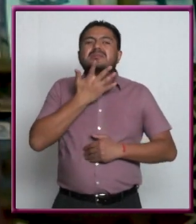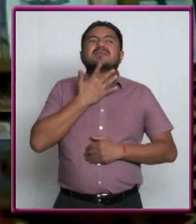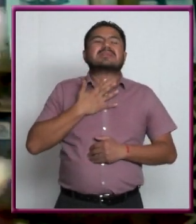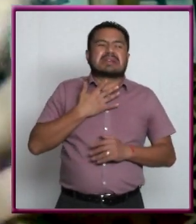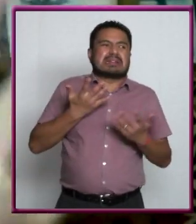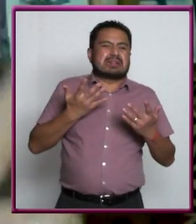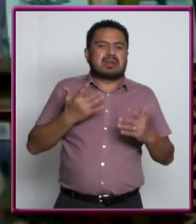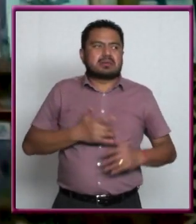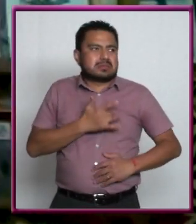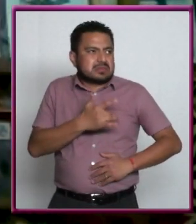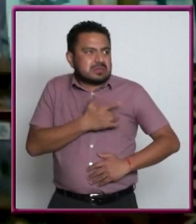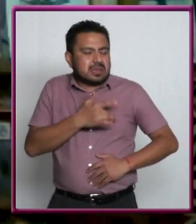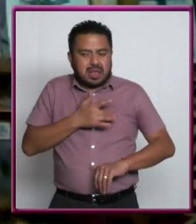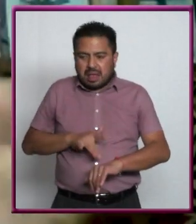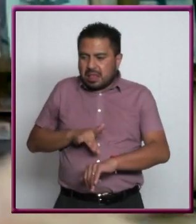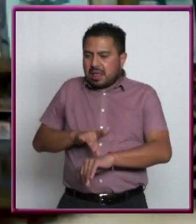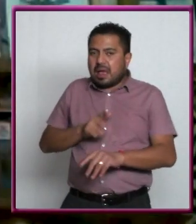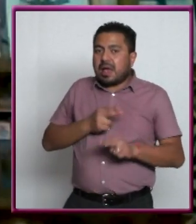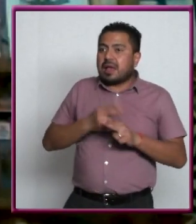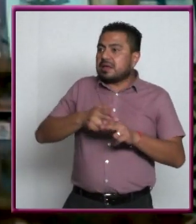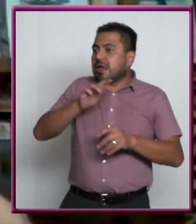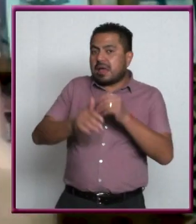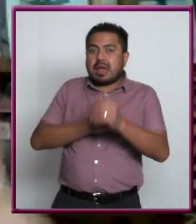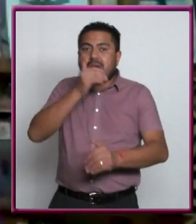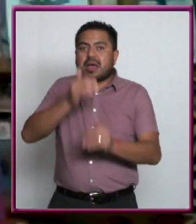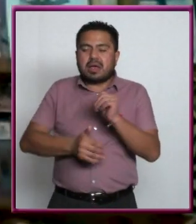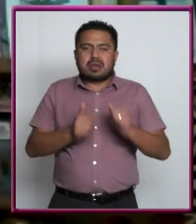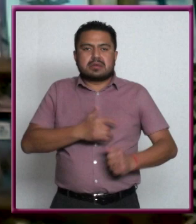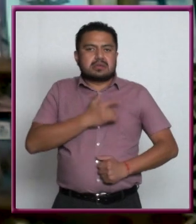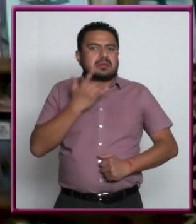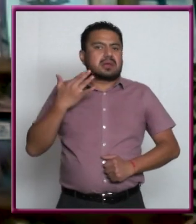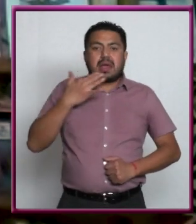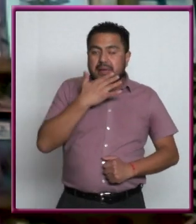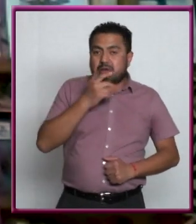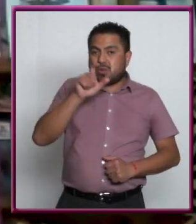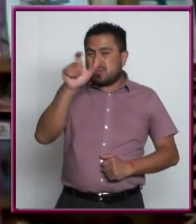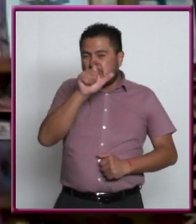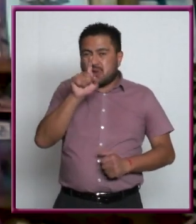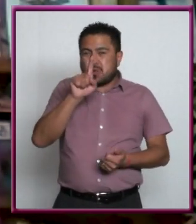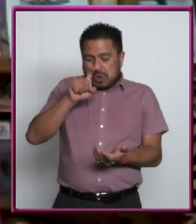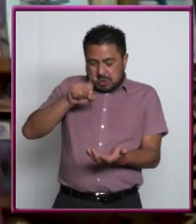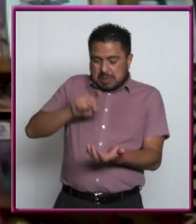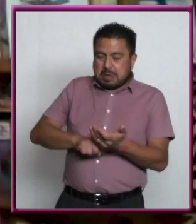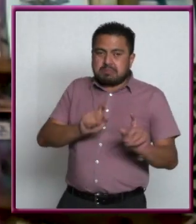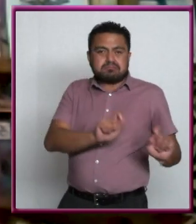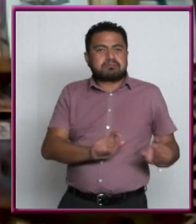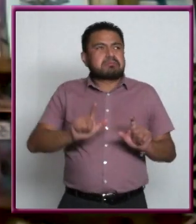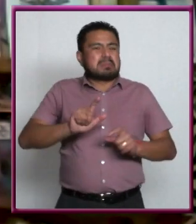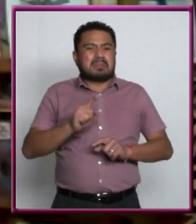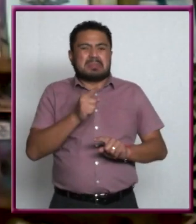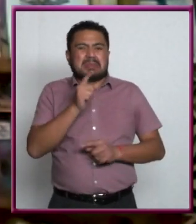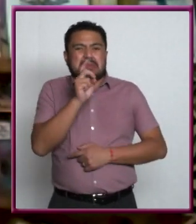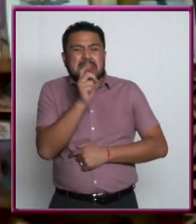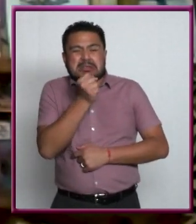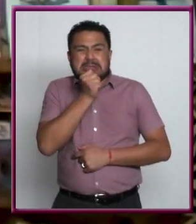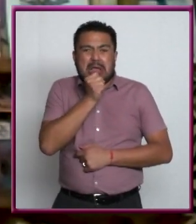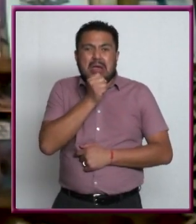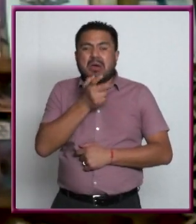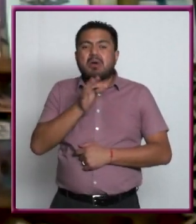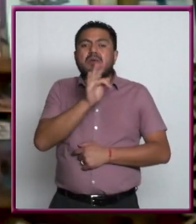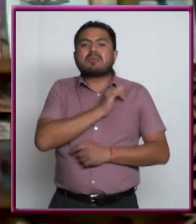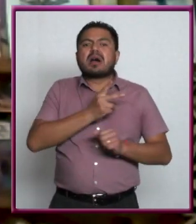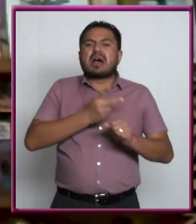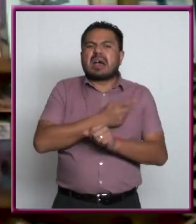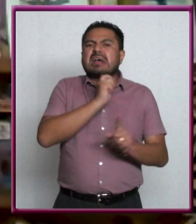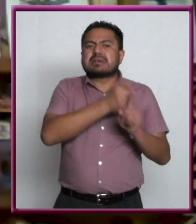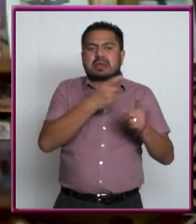de la excitación, de ir sintiendo hasta finalmente llegar a un orgasmo. Y ahora con un clip de medio minuto,